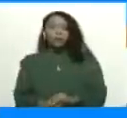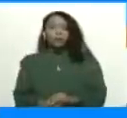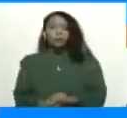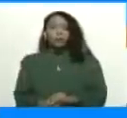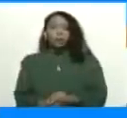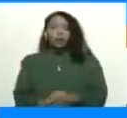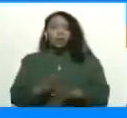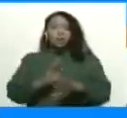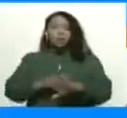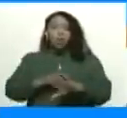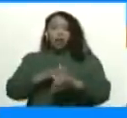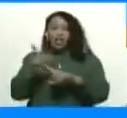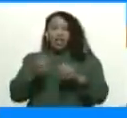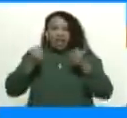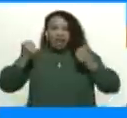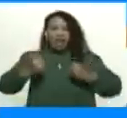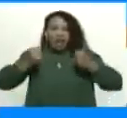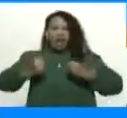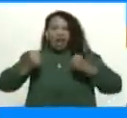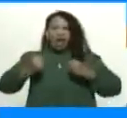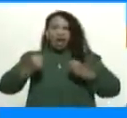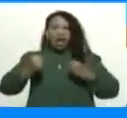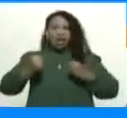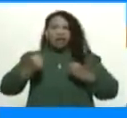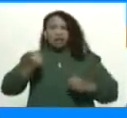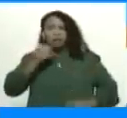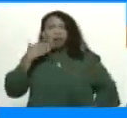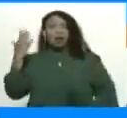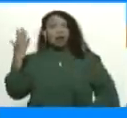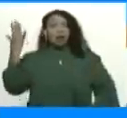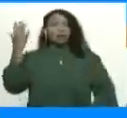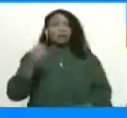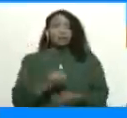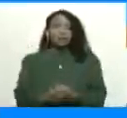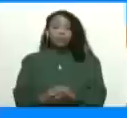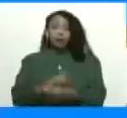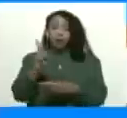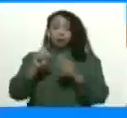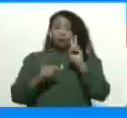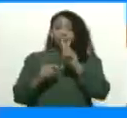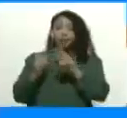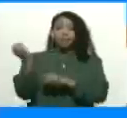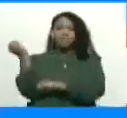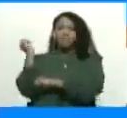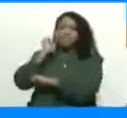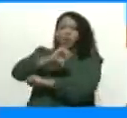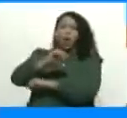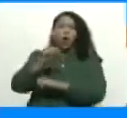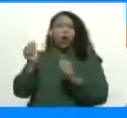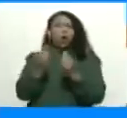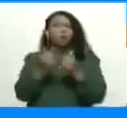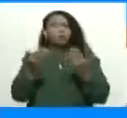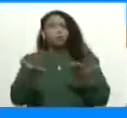esta soberbia de Mark Esper es la que se está venciendo